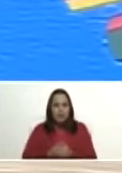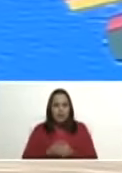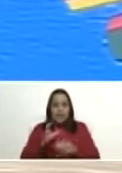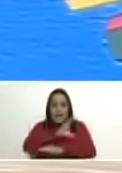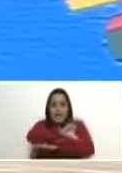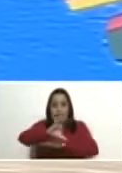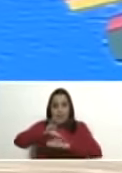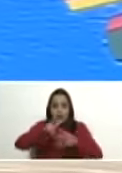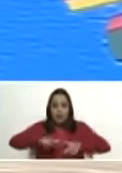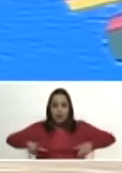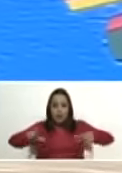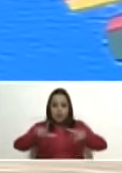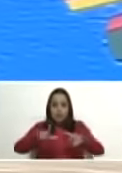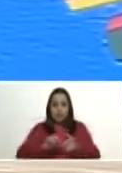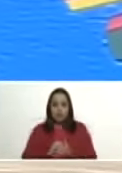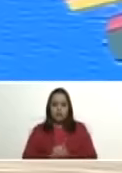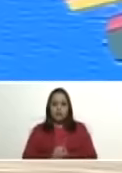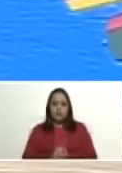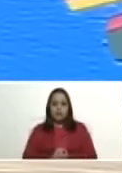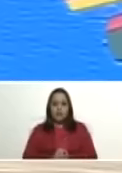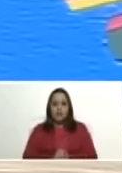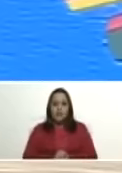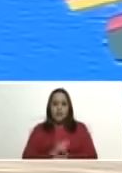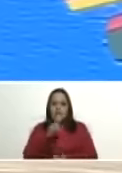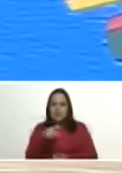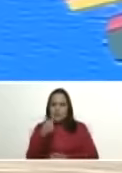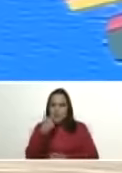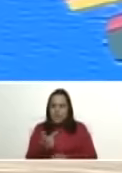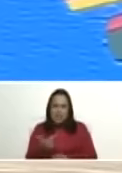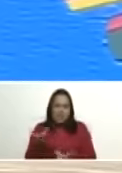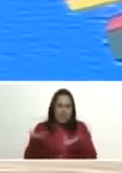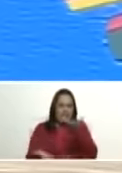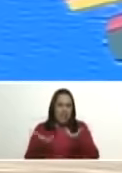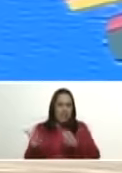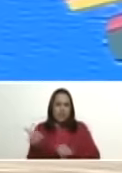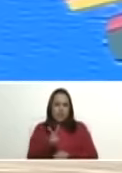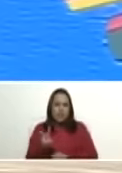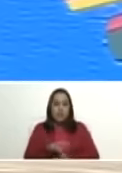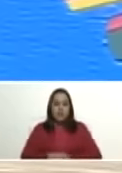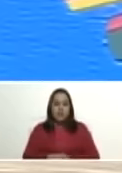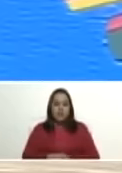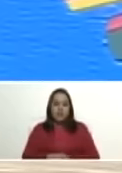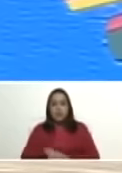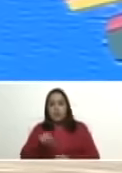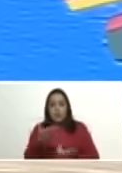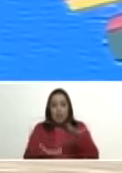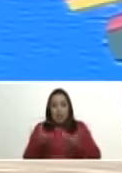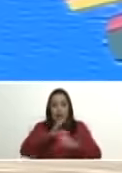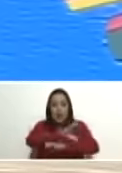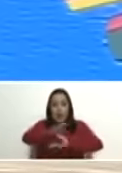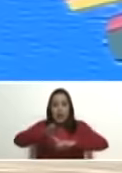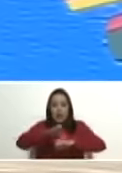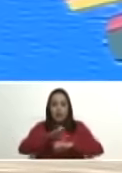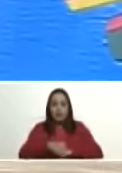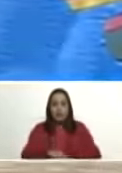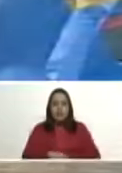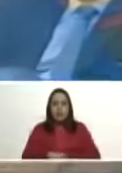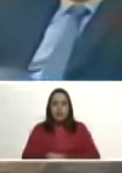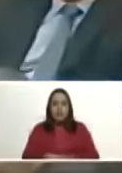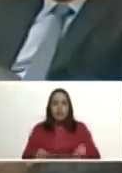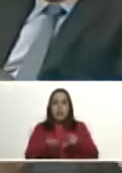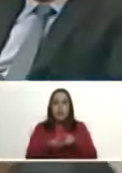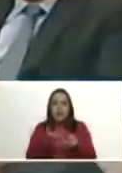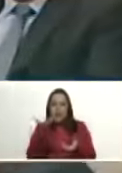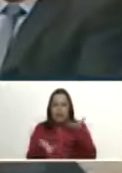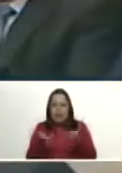Caribe, y hablar de desestabilizar a Venezuela y desestabilizar el Caribe es